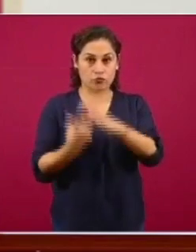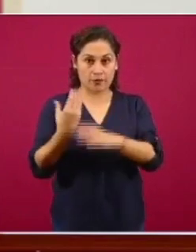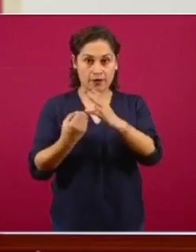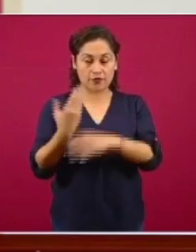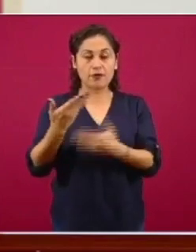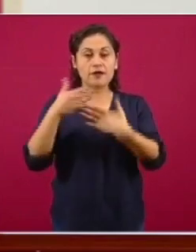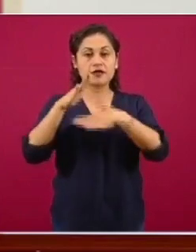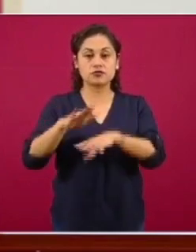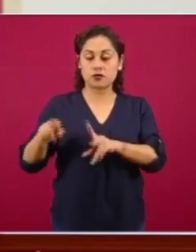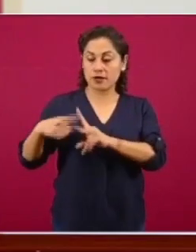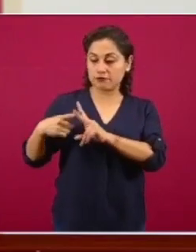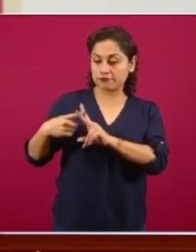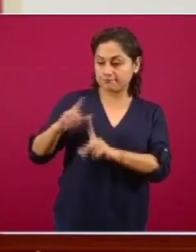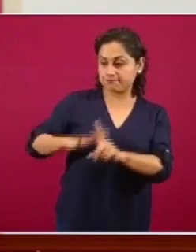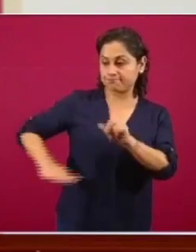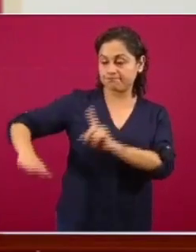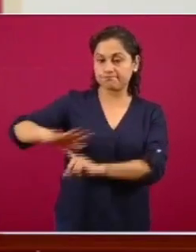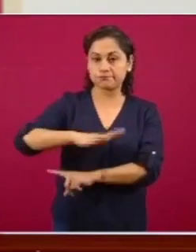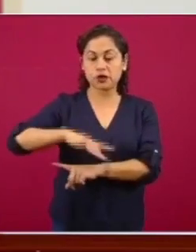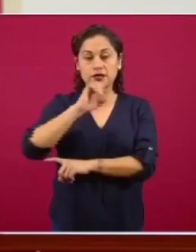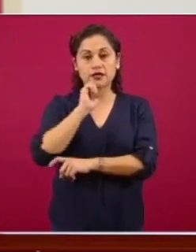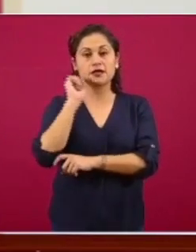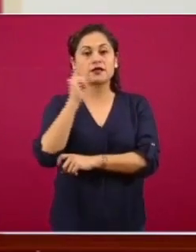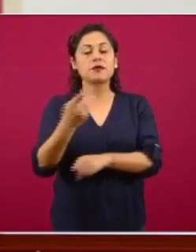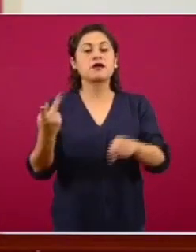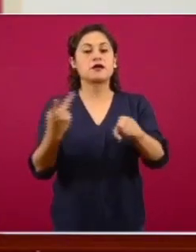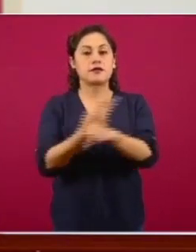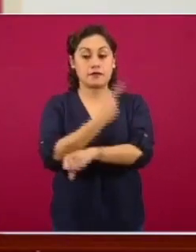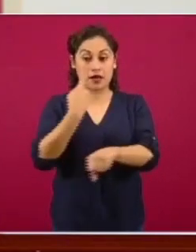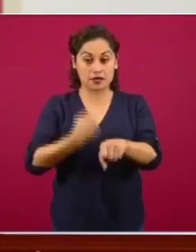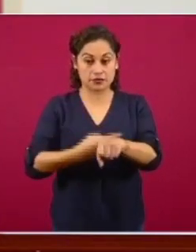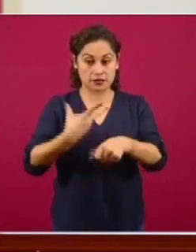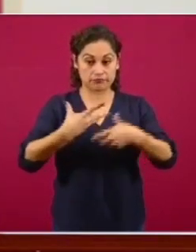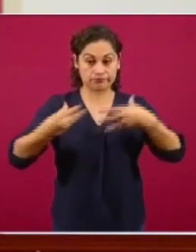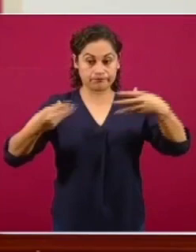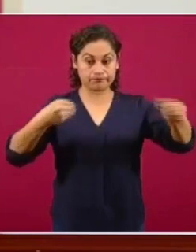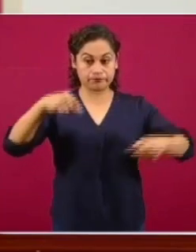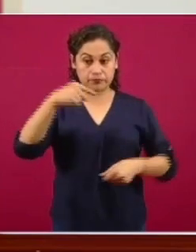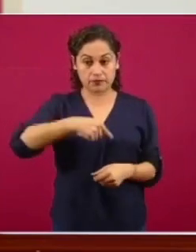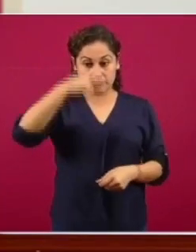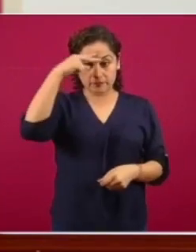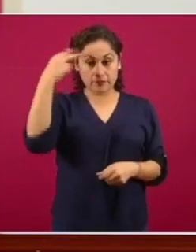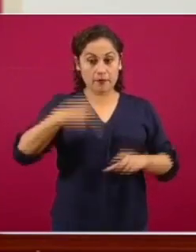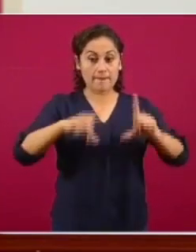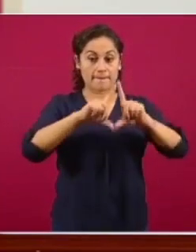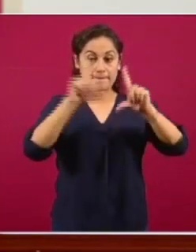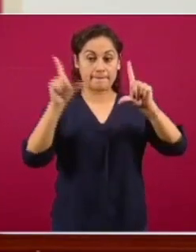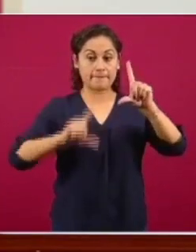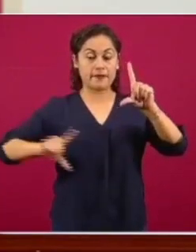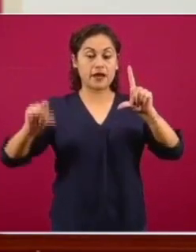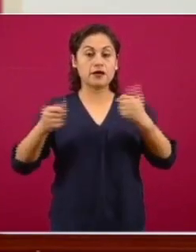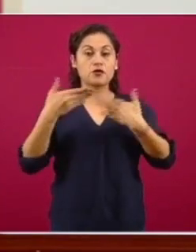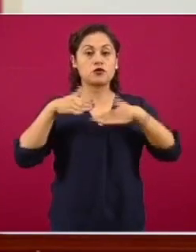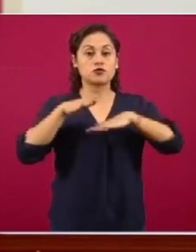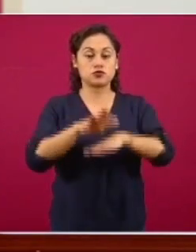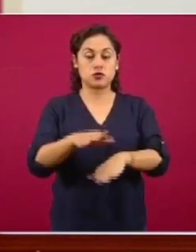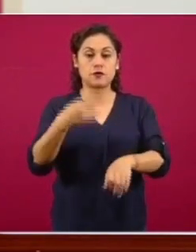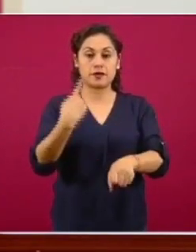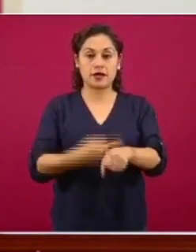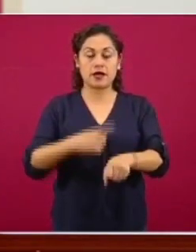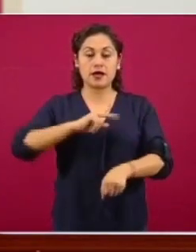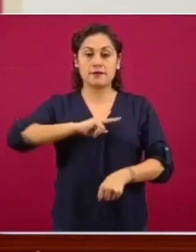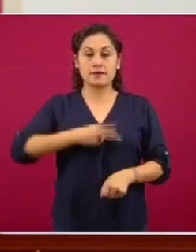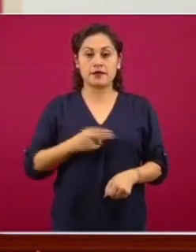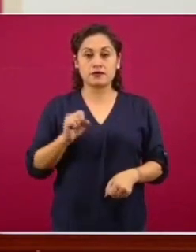las estadísticas y el impacto de la pandemia en México, la pandemia de COVID-19 causada por